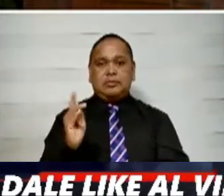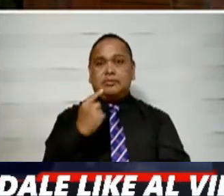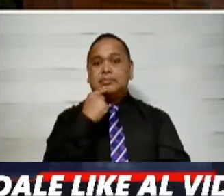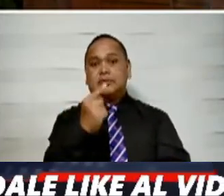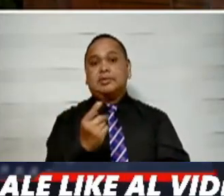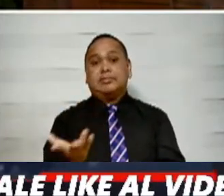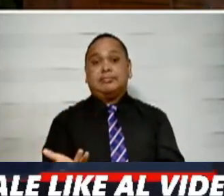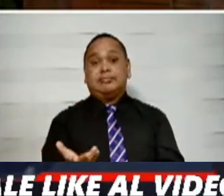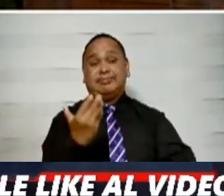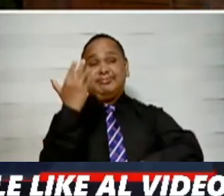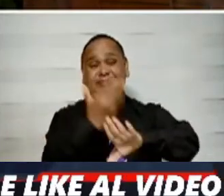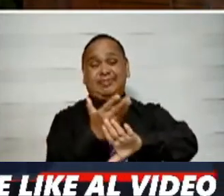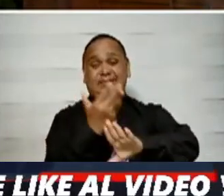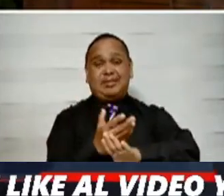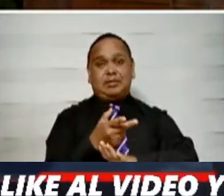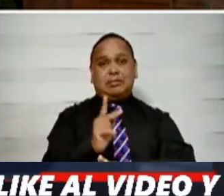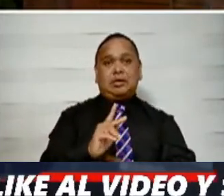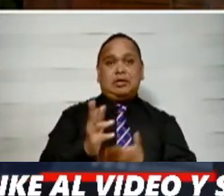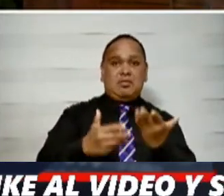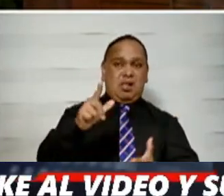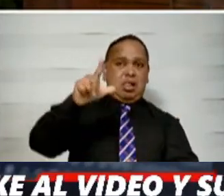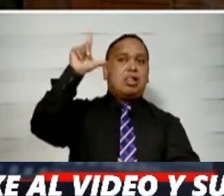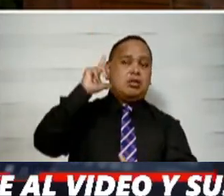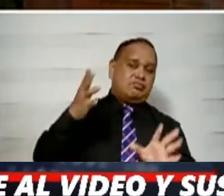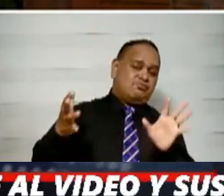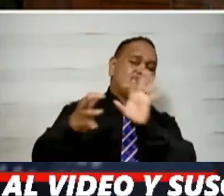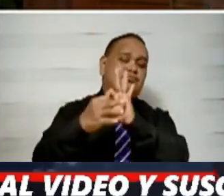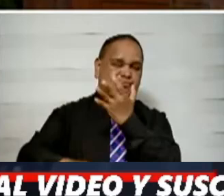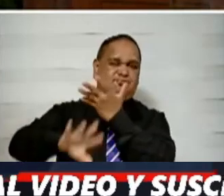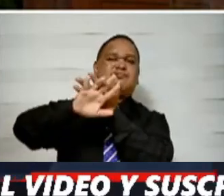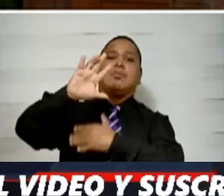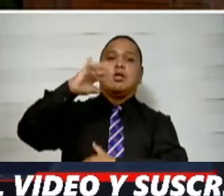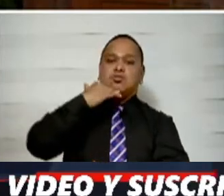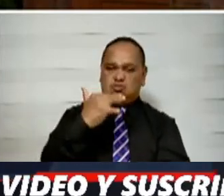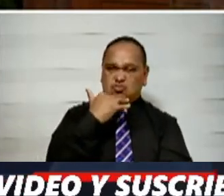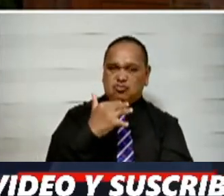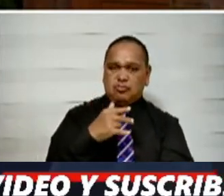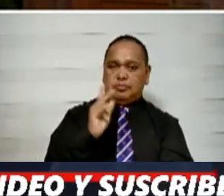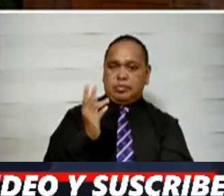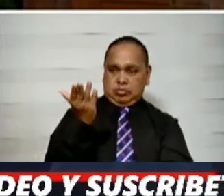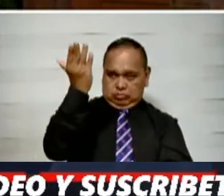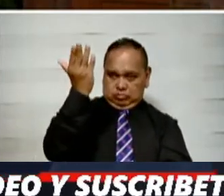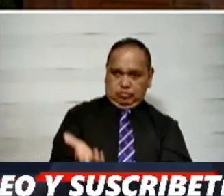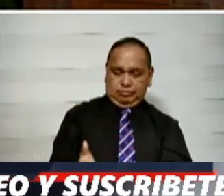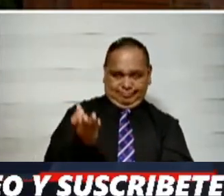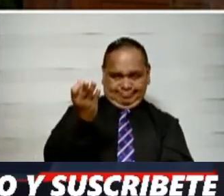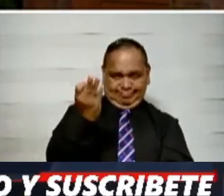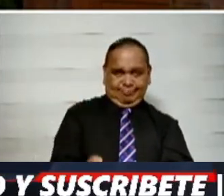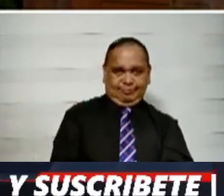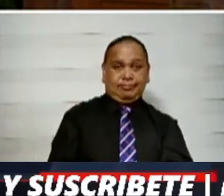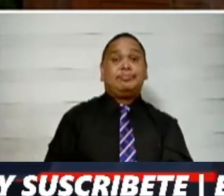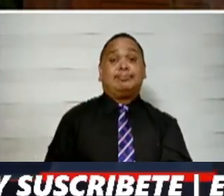esta muchacha, no la vayan a enloquecer ahí, porque a contaminar, porque en verdad, claro que ella ya es una mujer muy formada y que